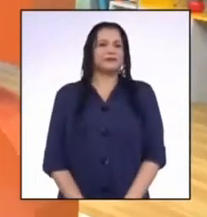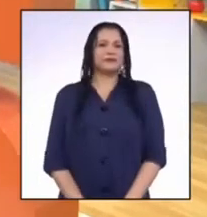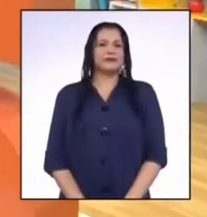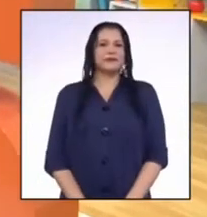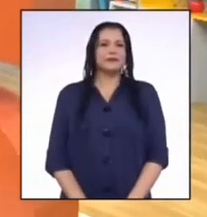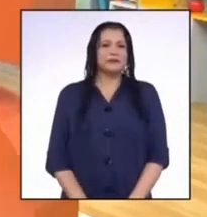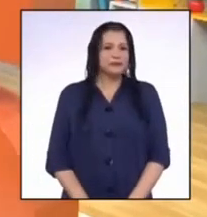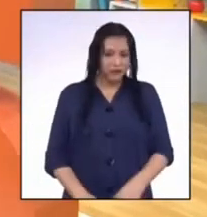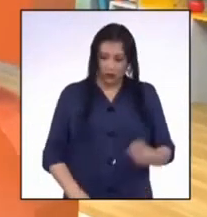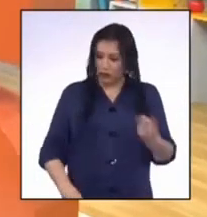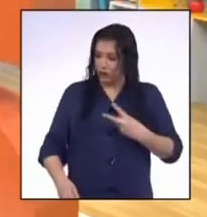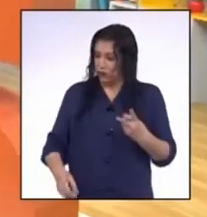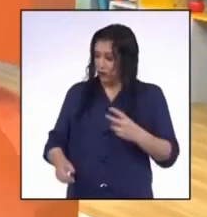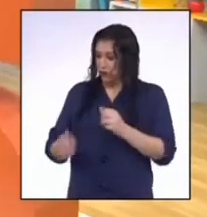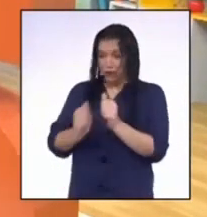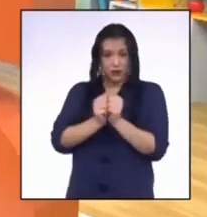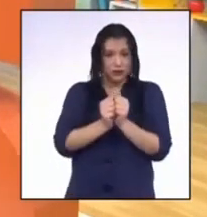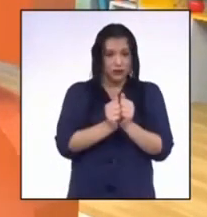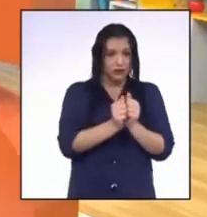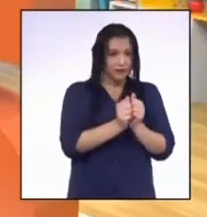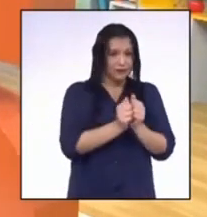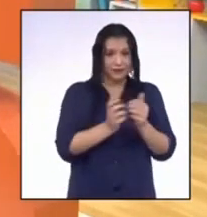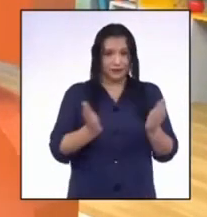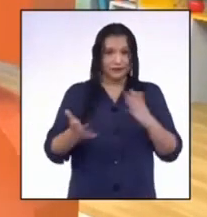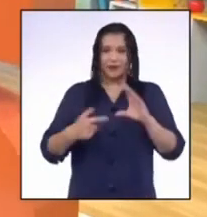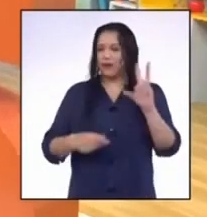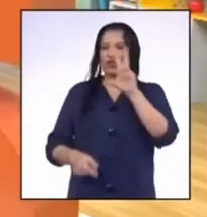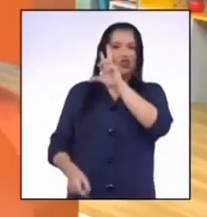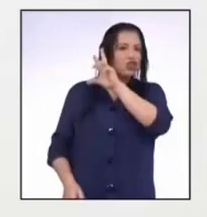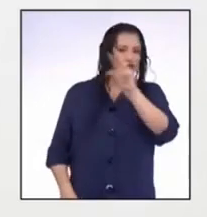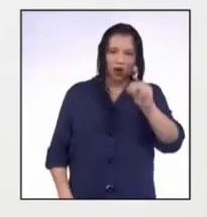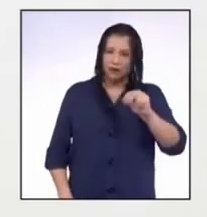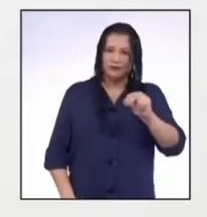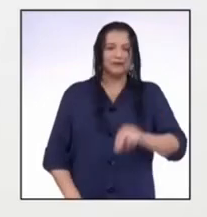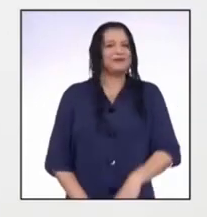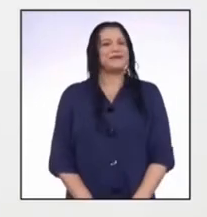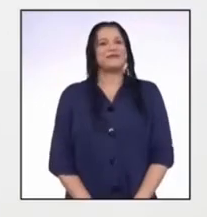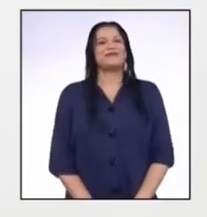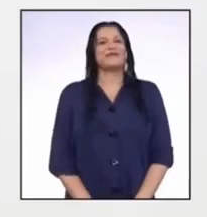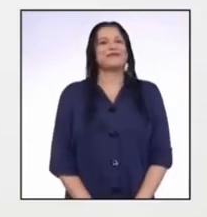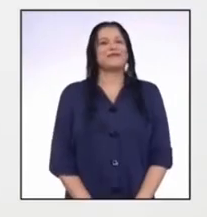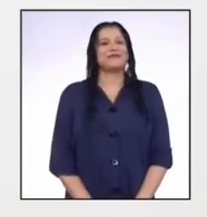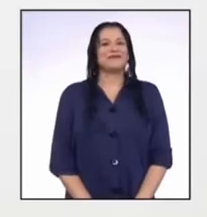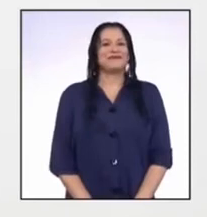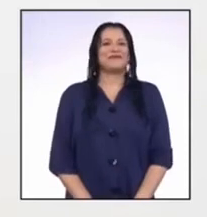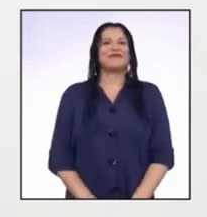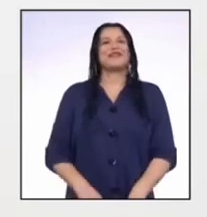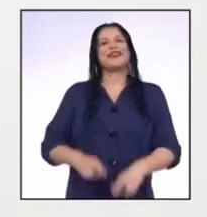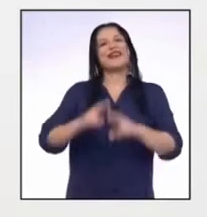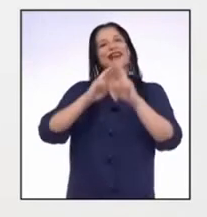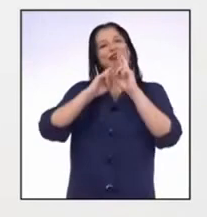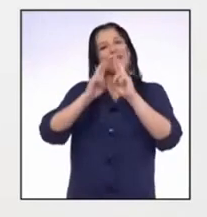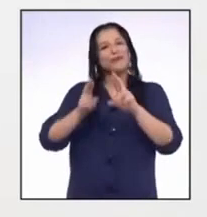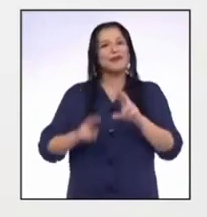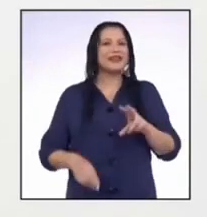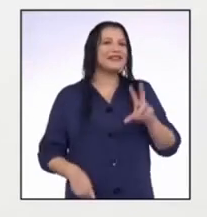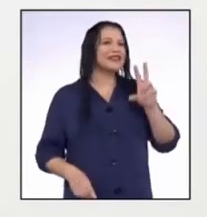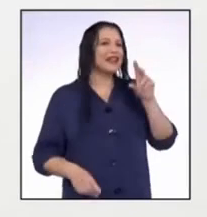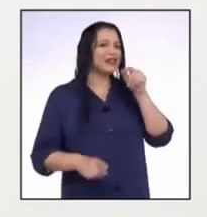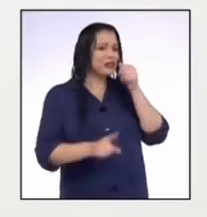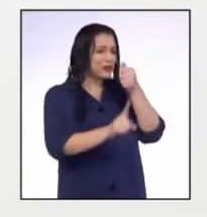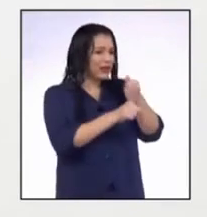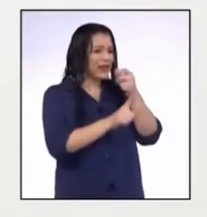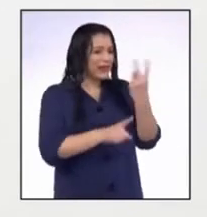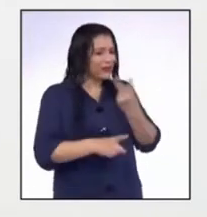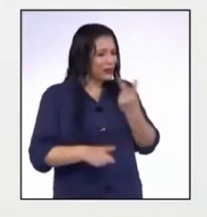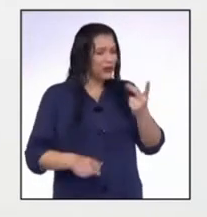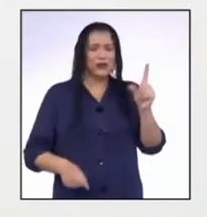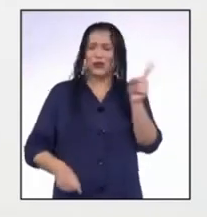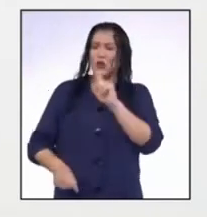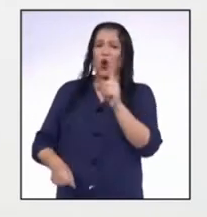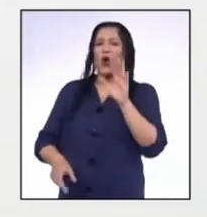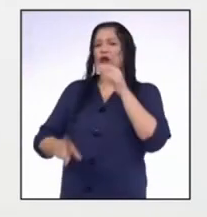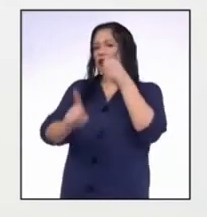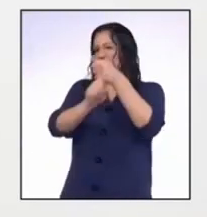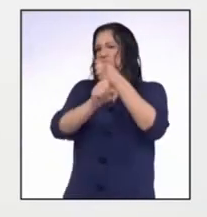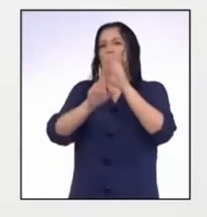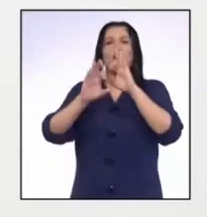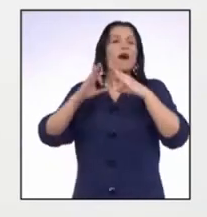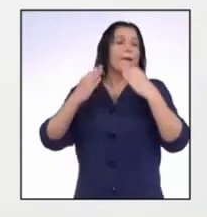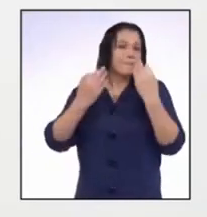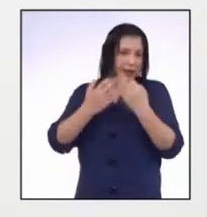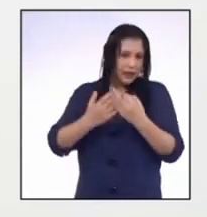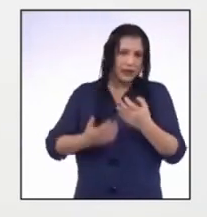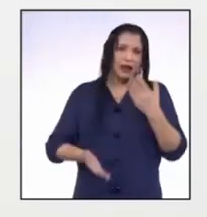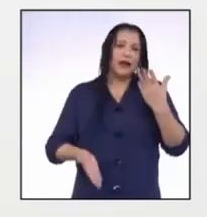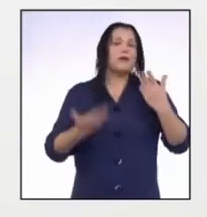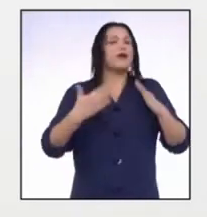Bueno, ¿lo hacemos juntos? ¡No! La respuesta de tu familiar, no de Stephanie Jr., te